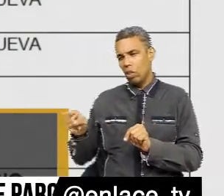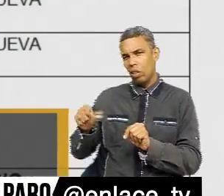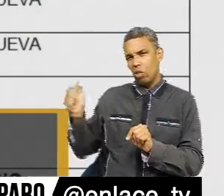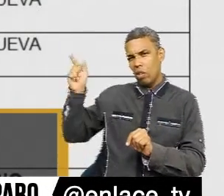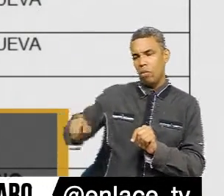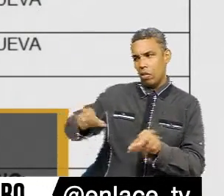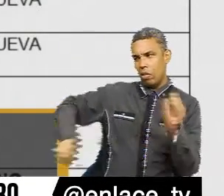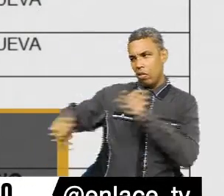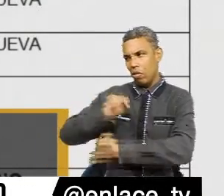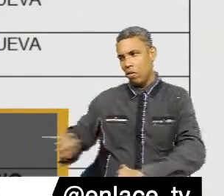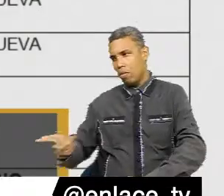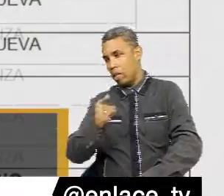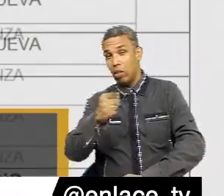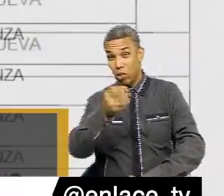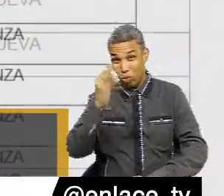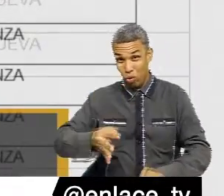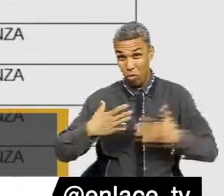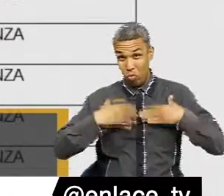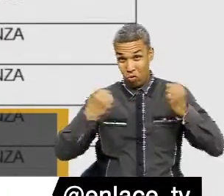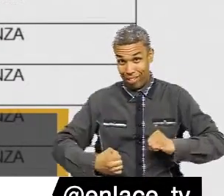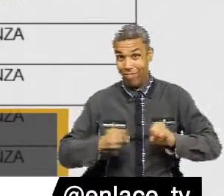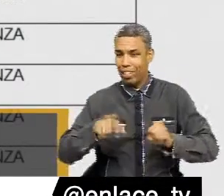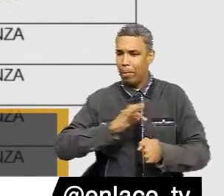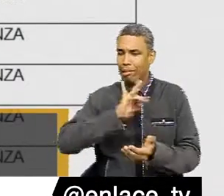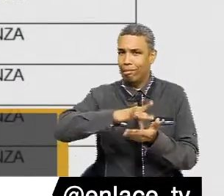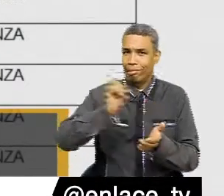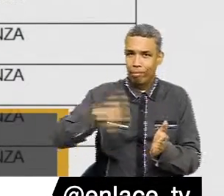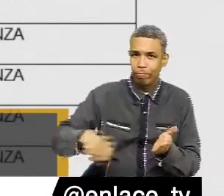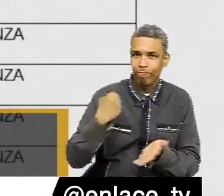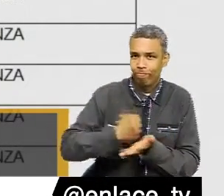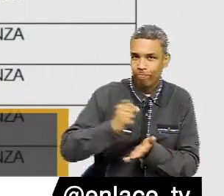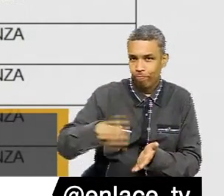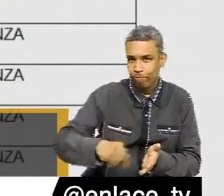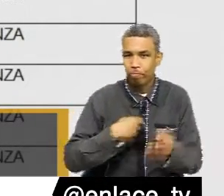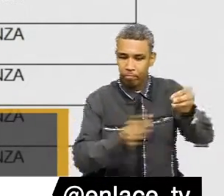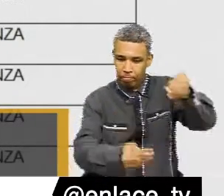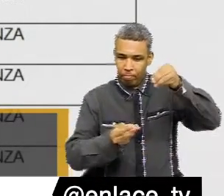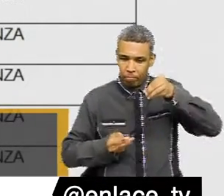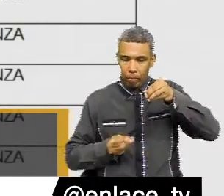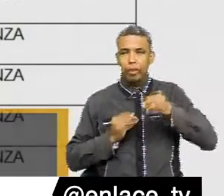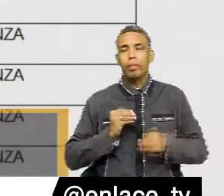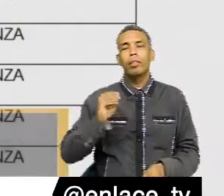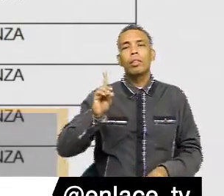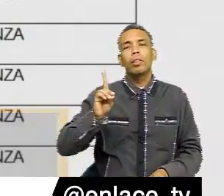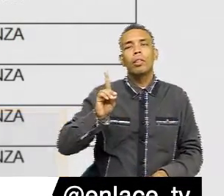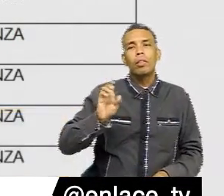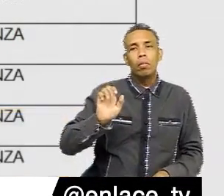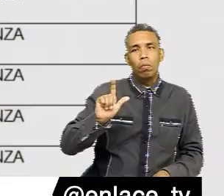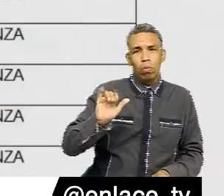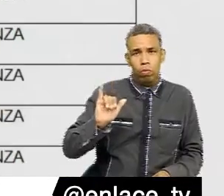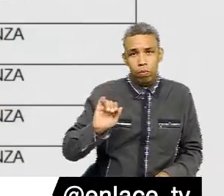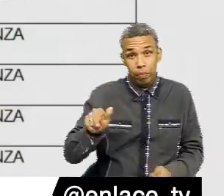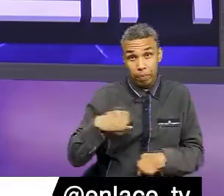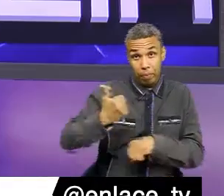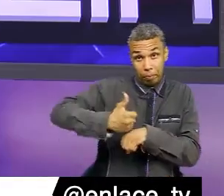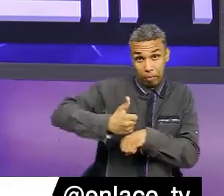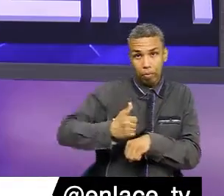la legislación actual vigente para este tipo de programas. Atentamente, Devinson Gómez Martínez, gerente de Eduba.